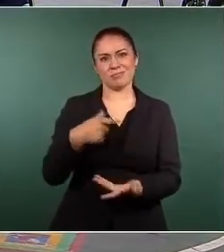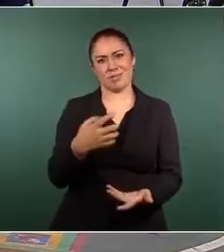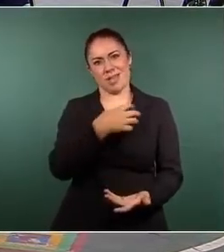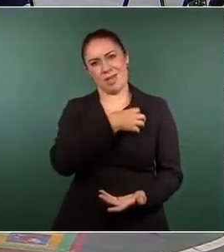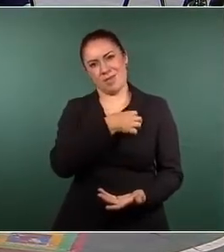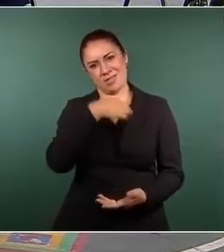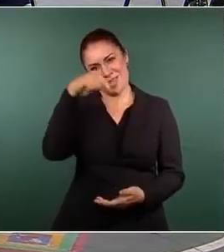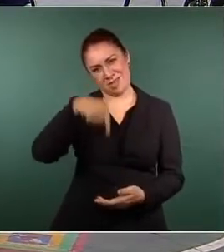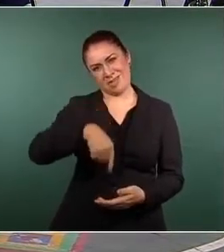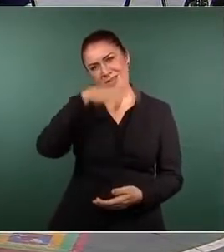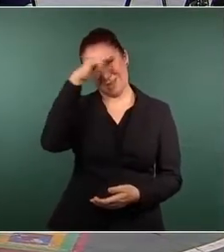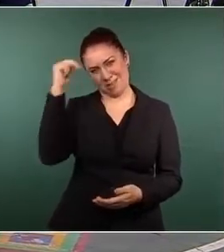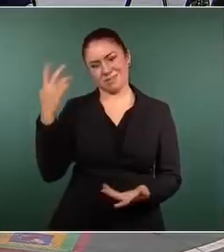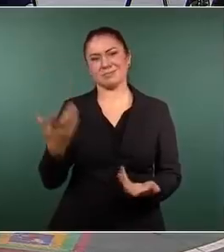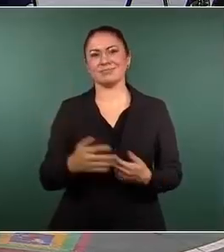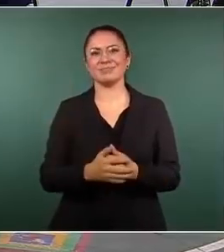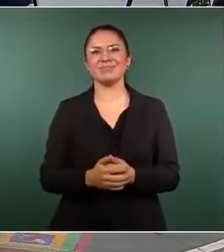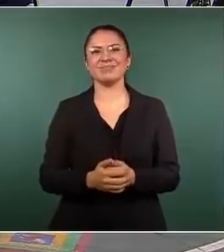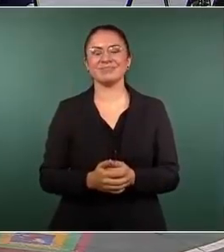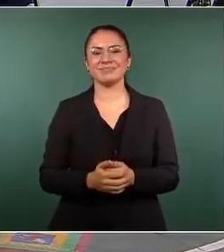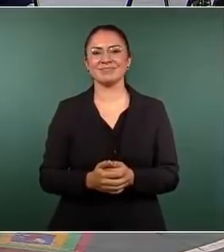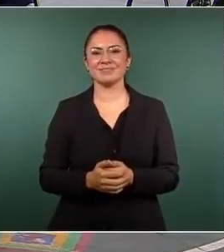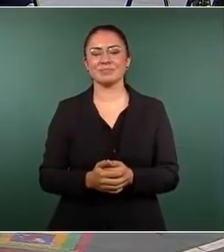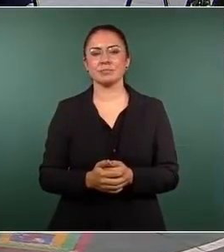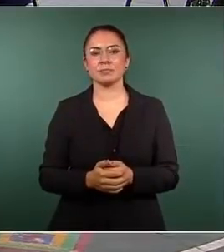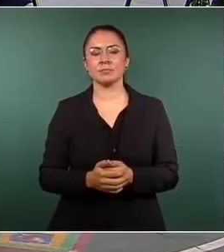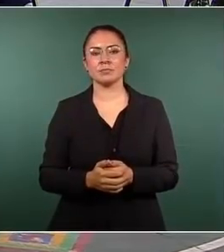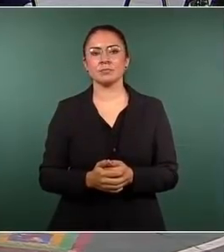del estado esto